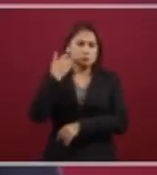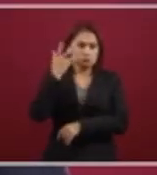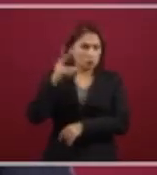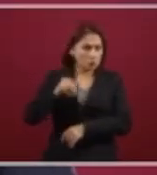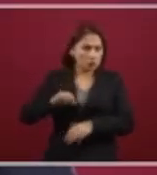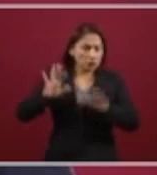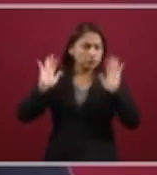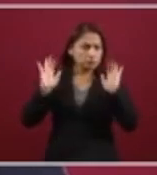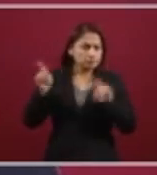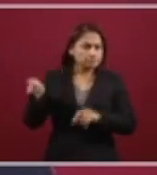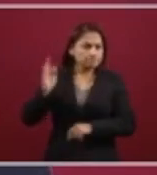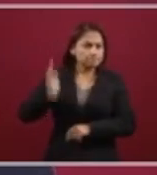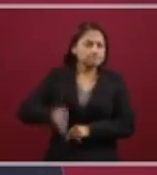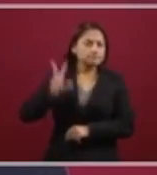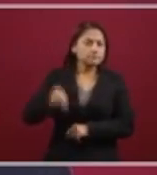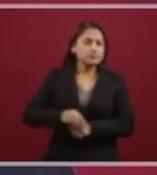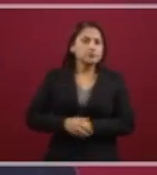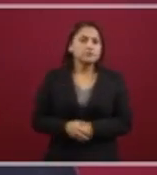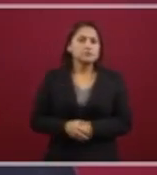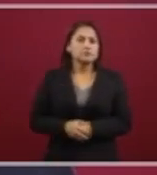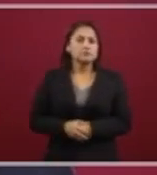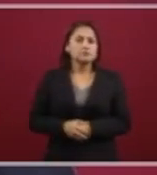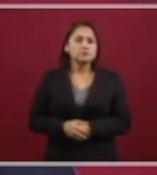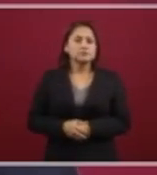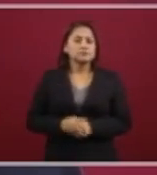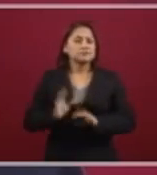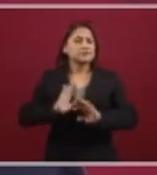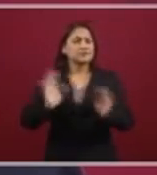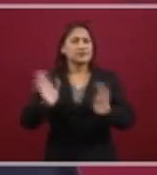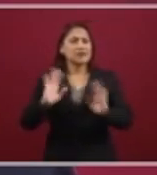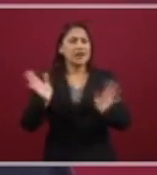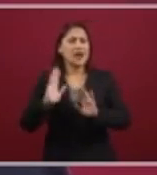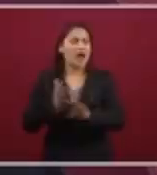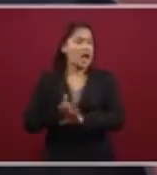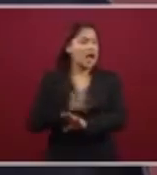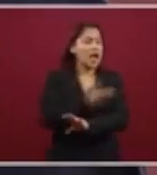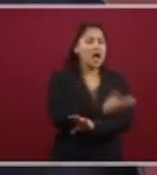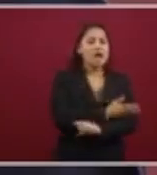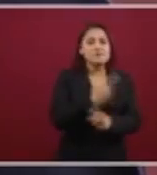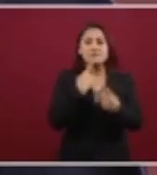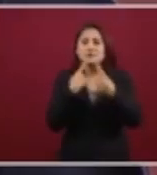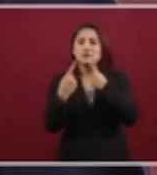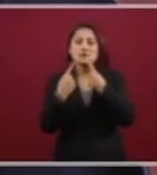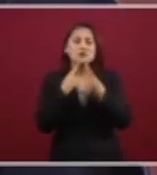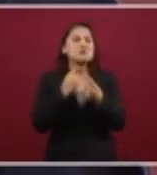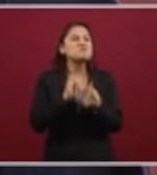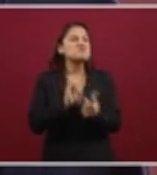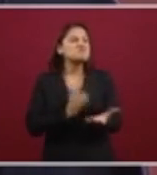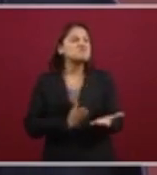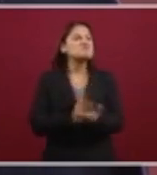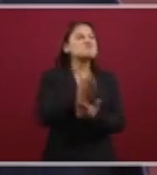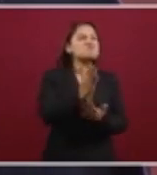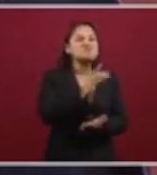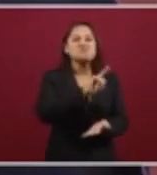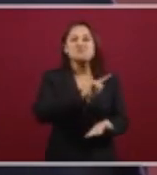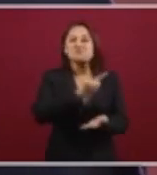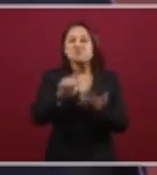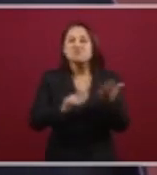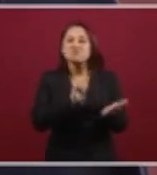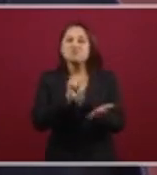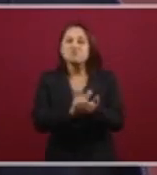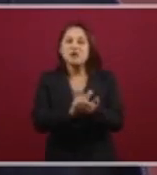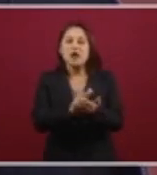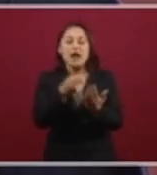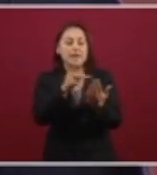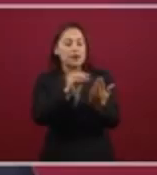como era antes, sí pasa pero quítale esto.